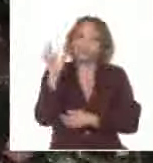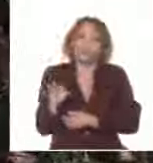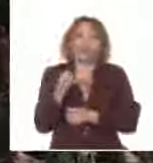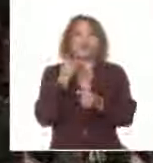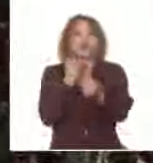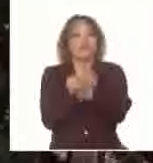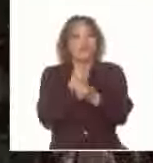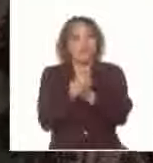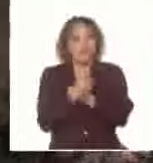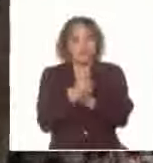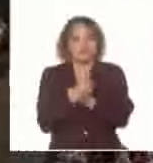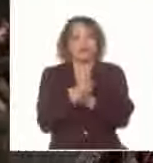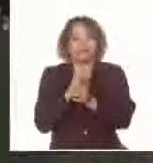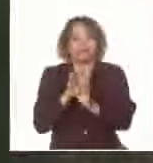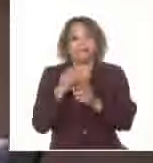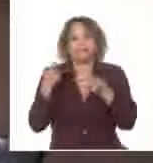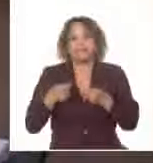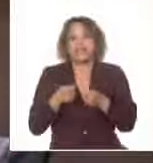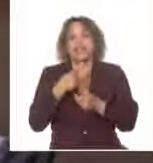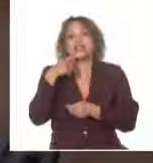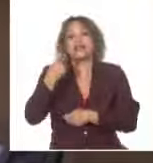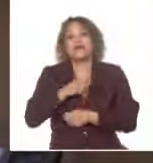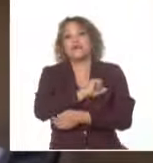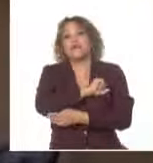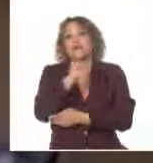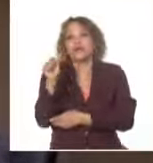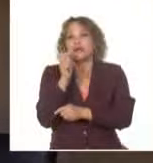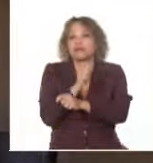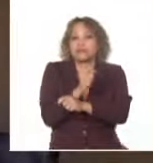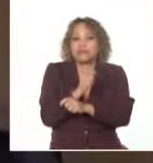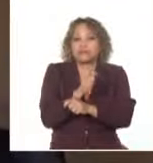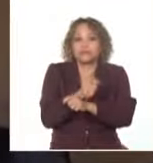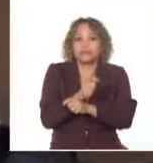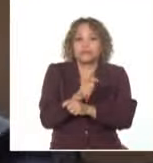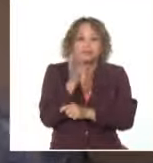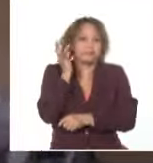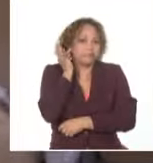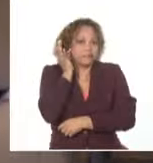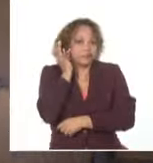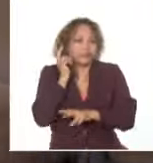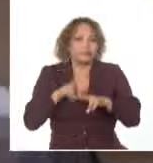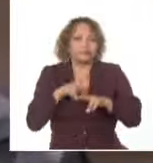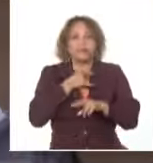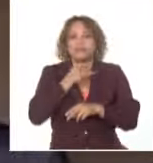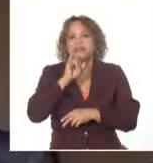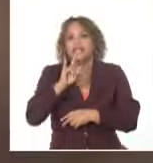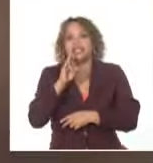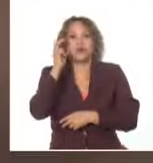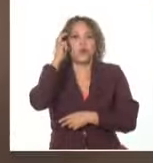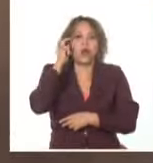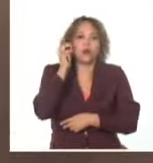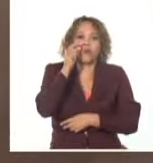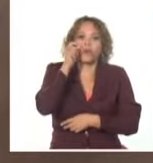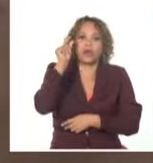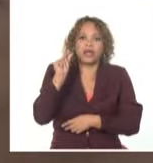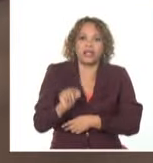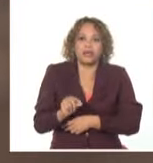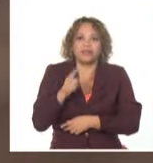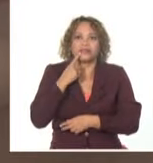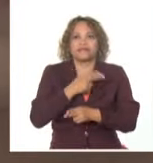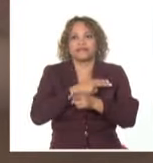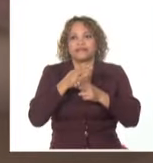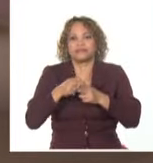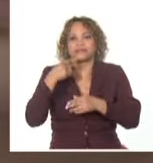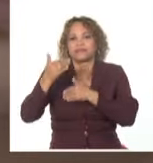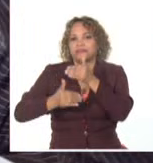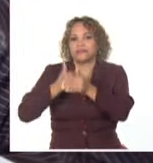mucho mayores. Lograr que enseñanzas como las de Rivas Flecha, Heidi o su abuelo sean historias contadas en el futuro